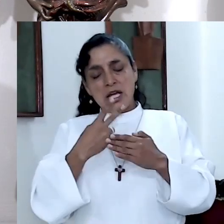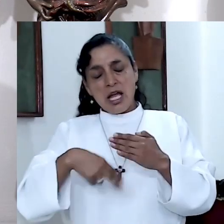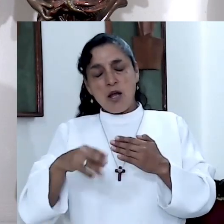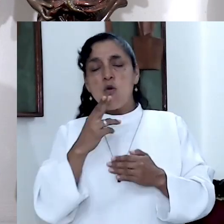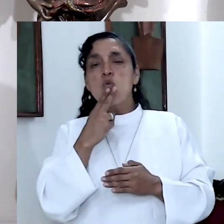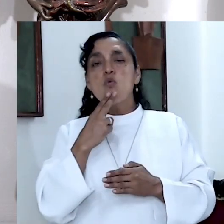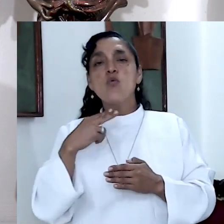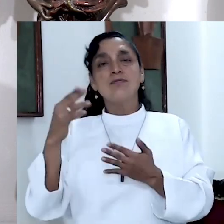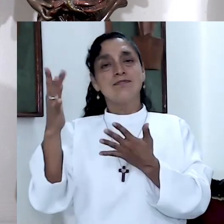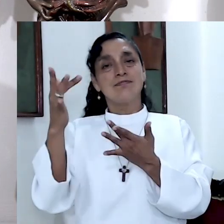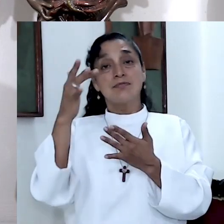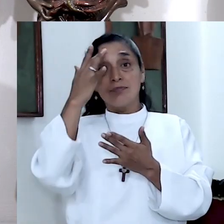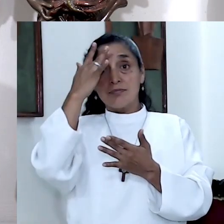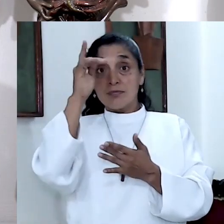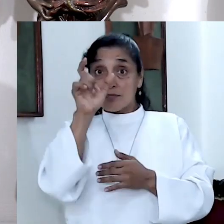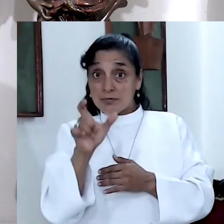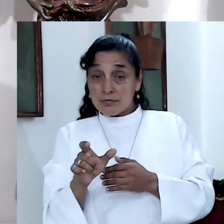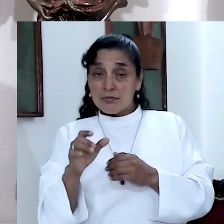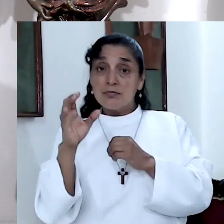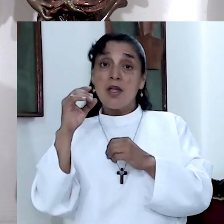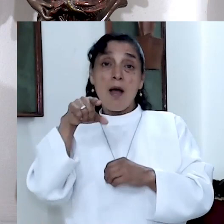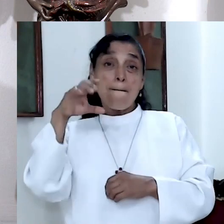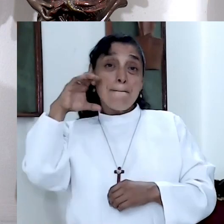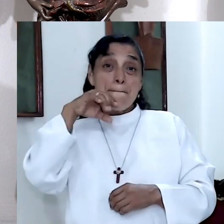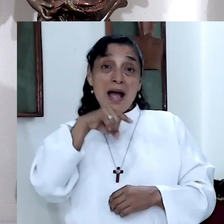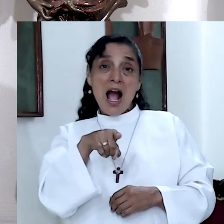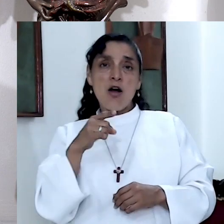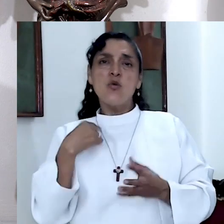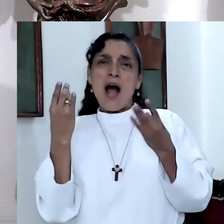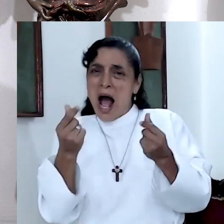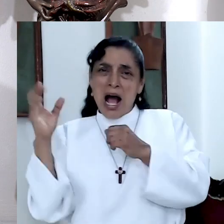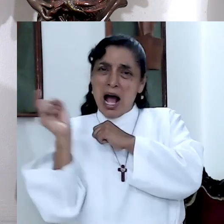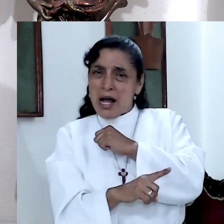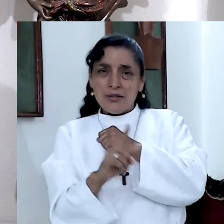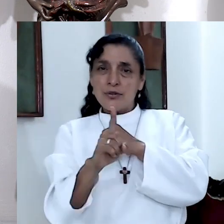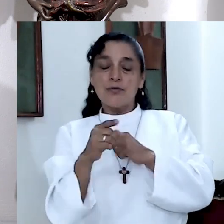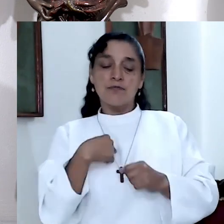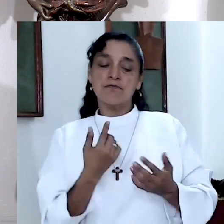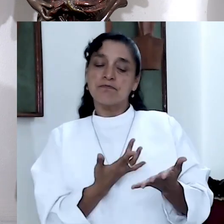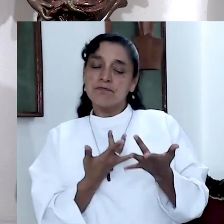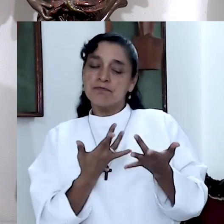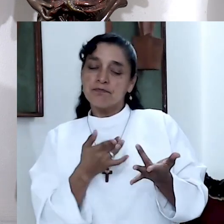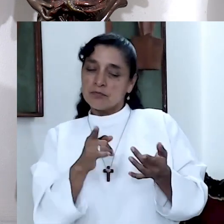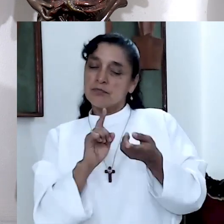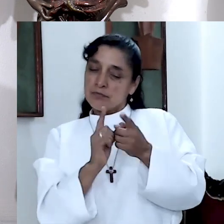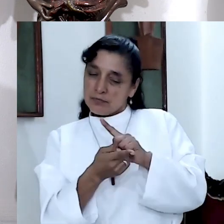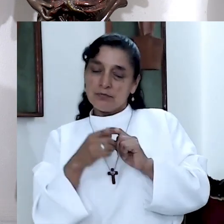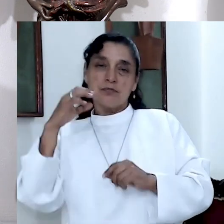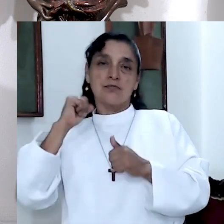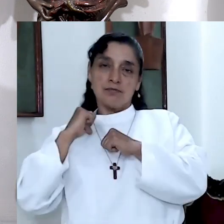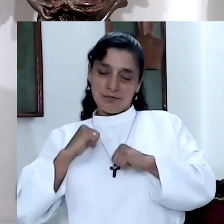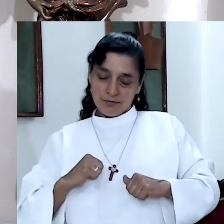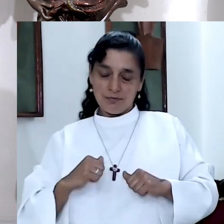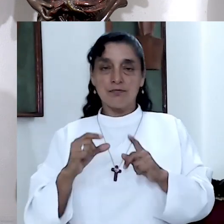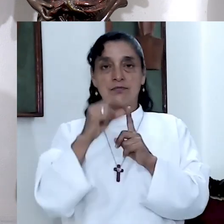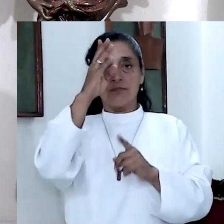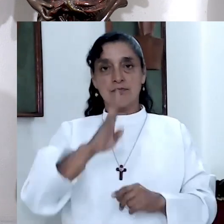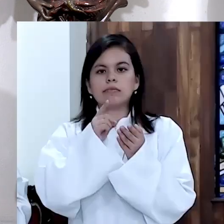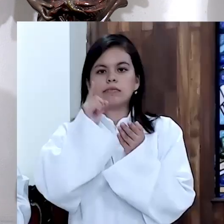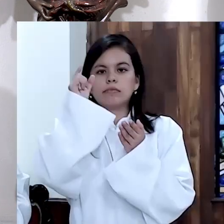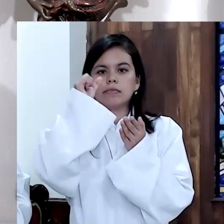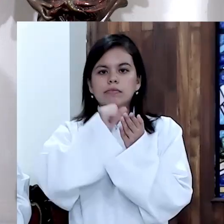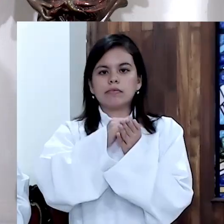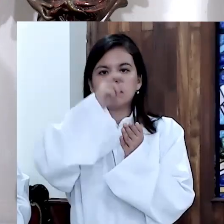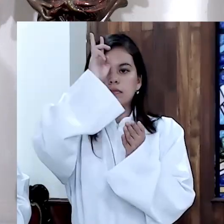esperanza, ya que al pecador le das tiempo para que se arrepienta. Palabra de Dios. Te